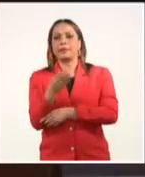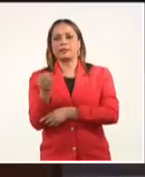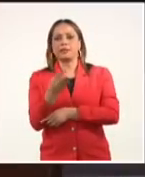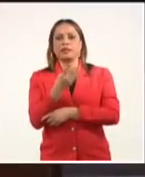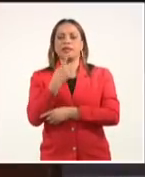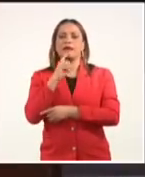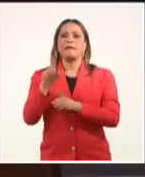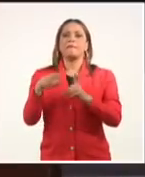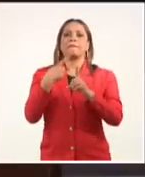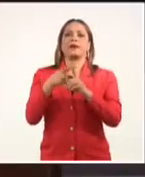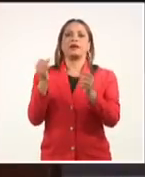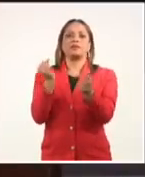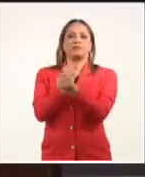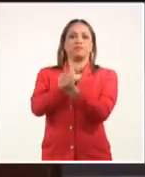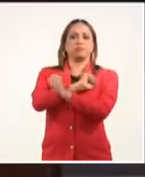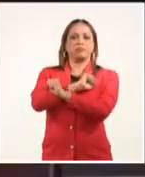terrorismo.